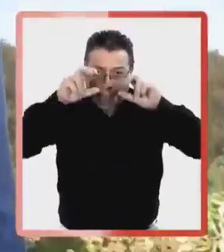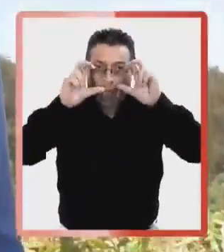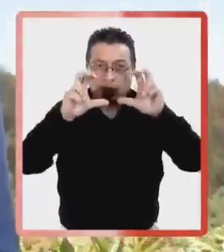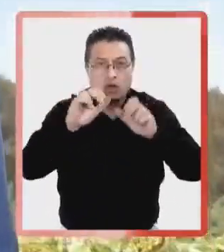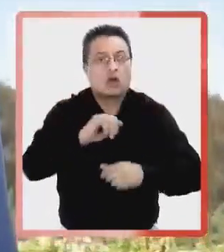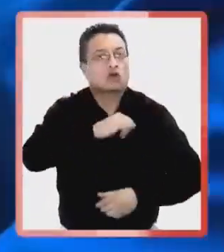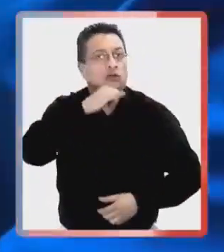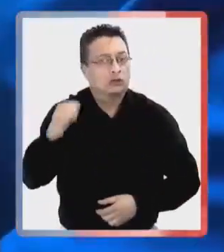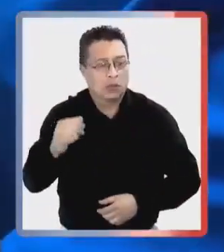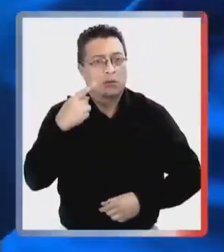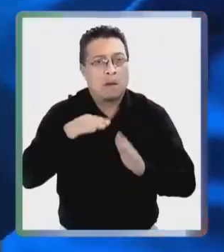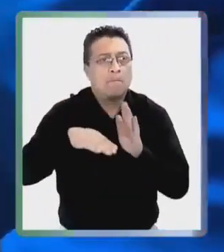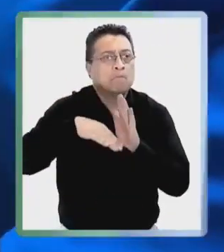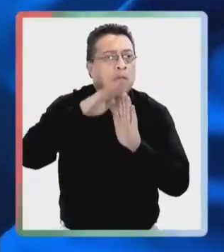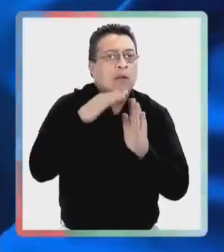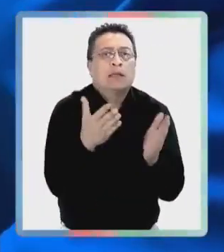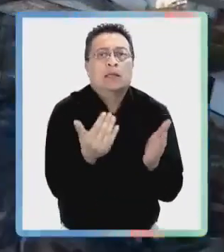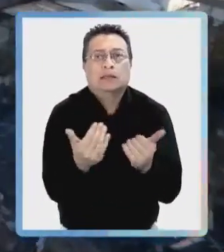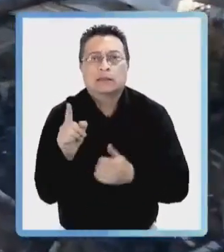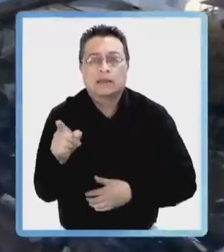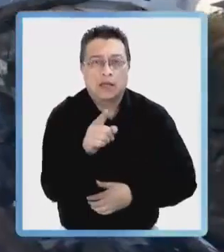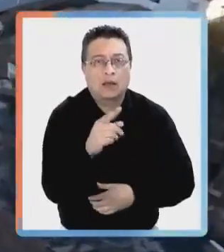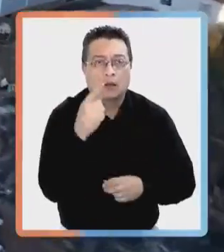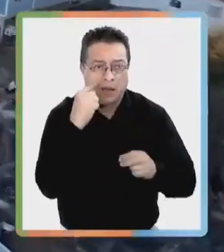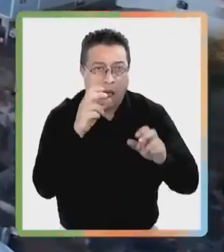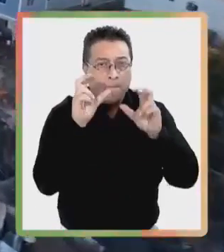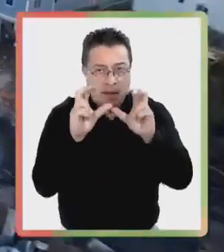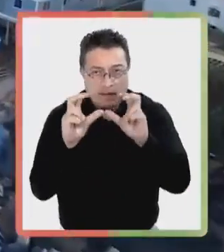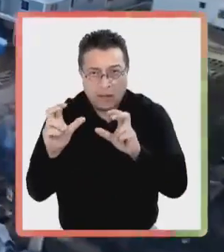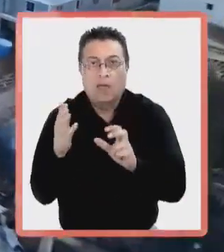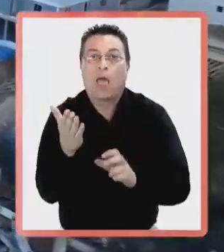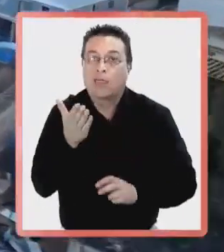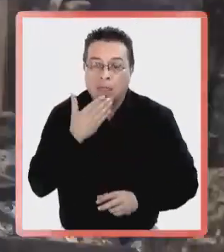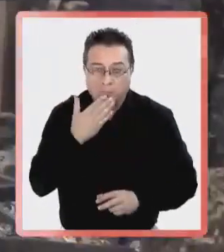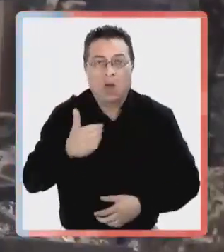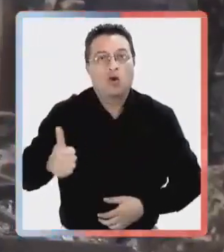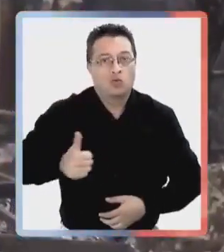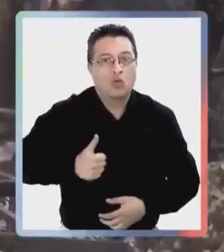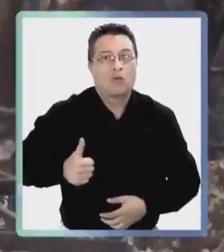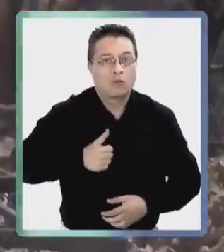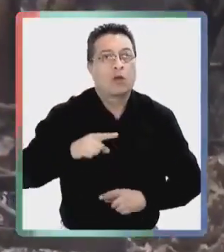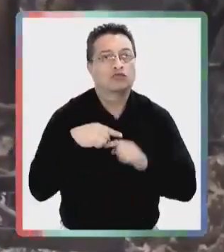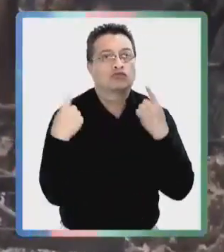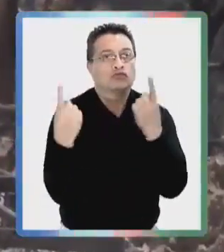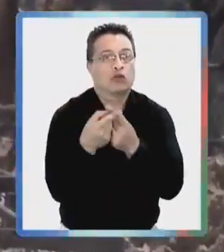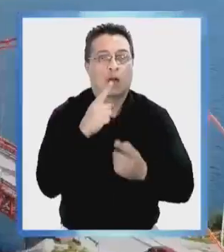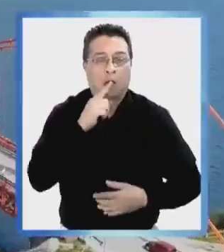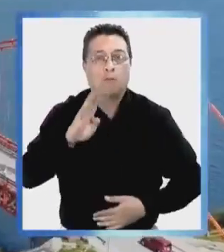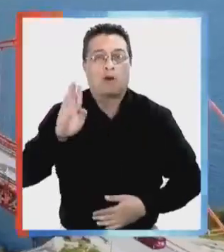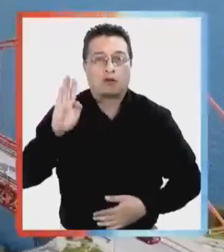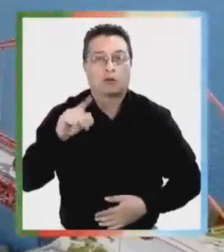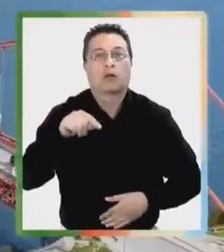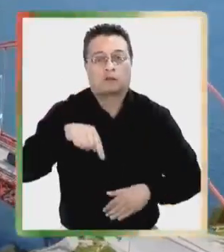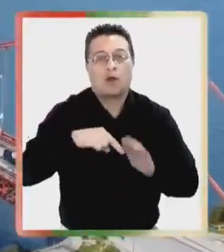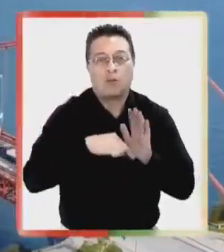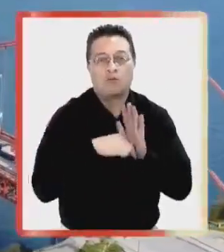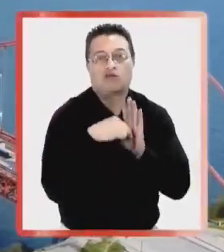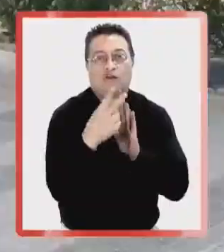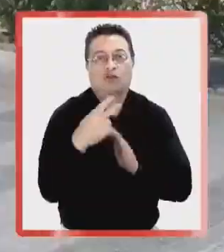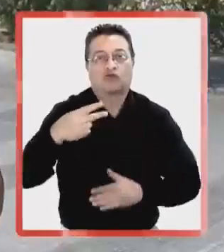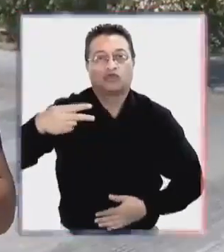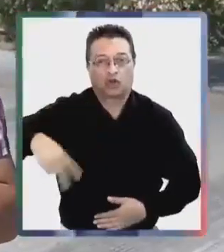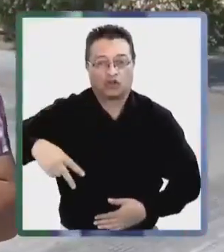a las principales necesidades y pendientes del cumplimiento de todas las promesas. En Portavoz